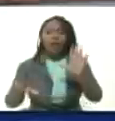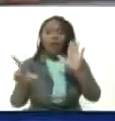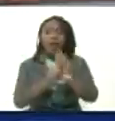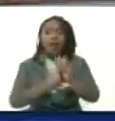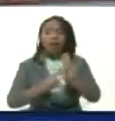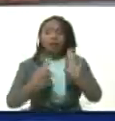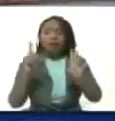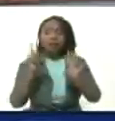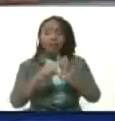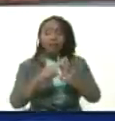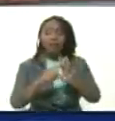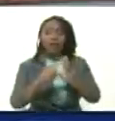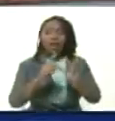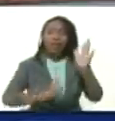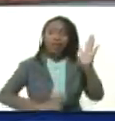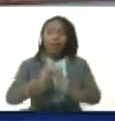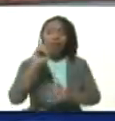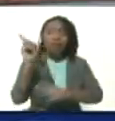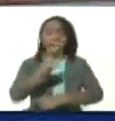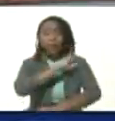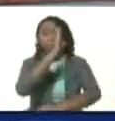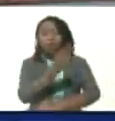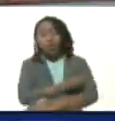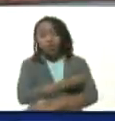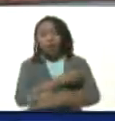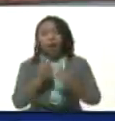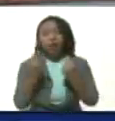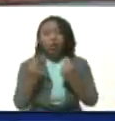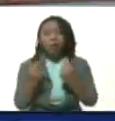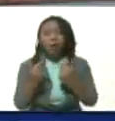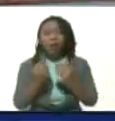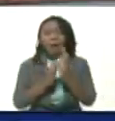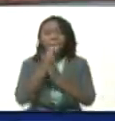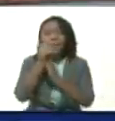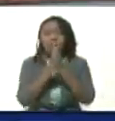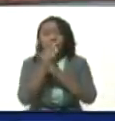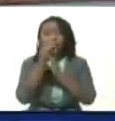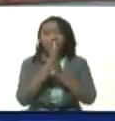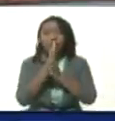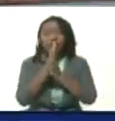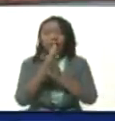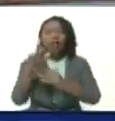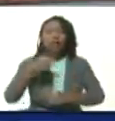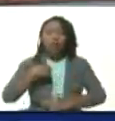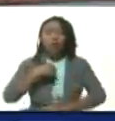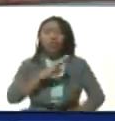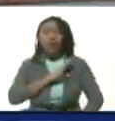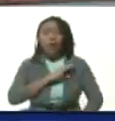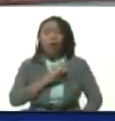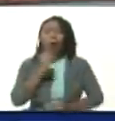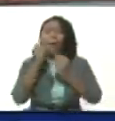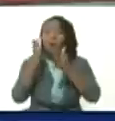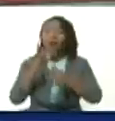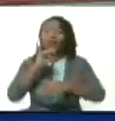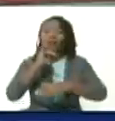el desarrollo de esa poderosa economía de emprendedores y emprendedoras. Tengo una buena noticia.